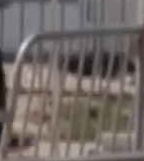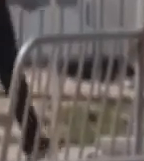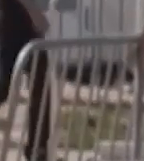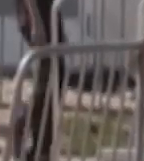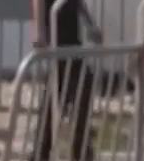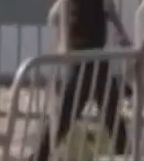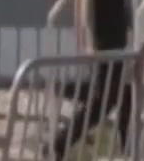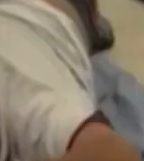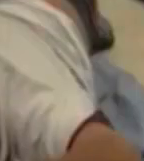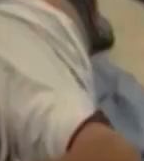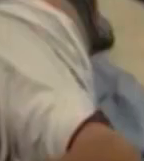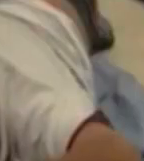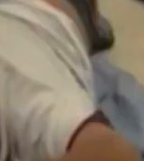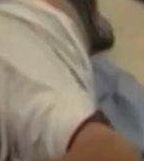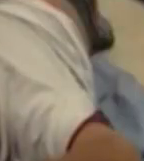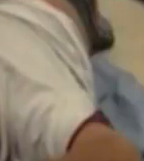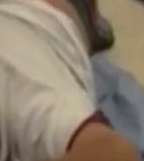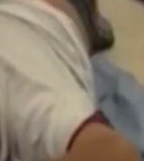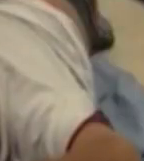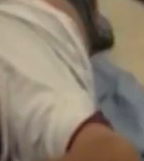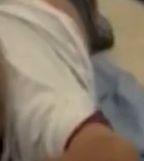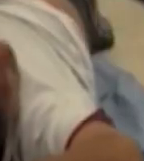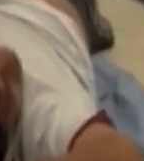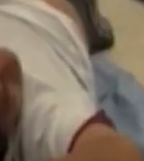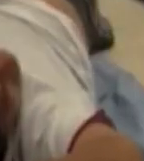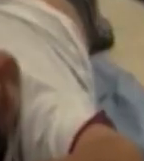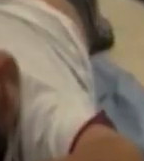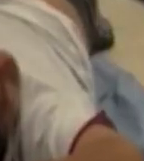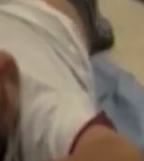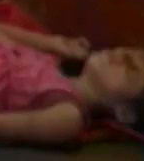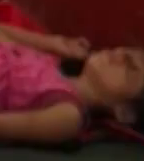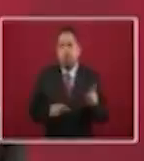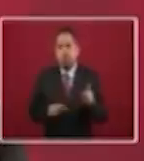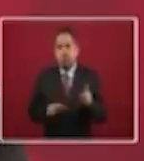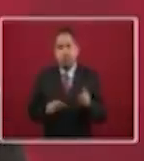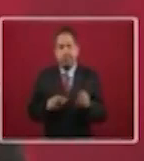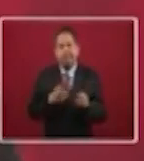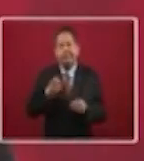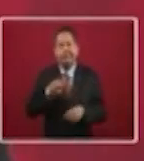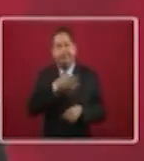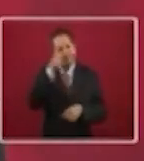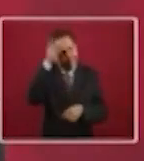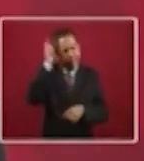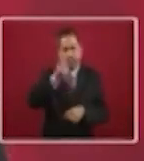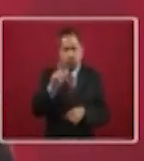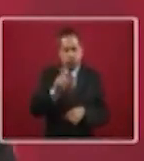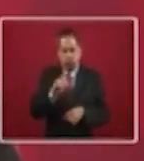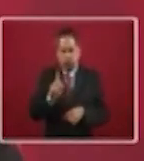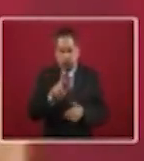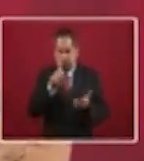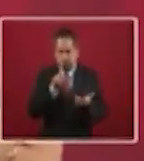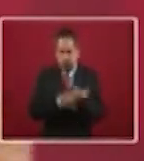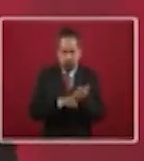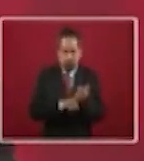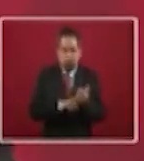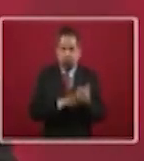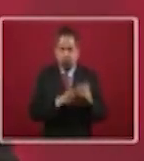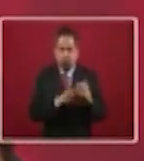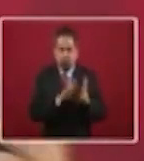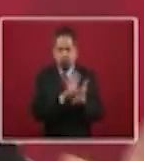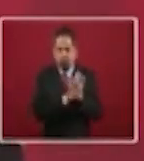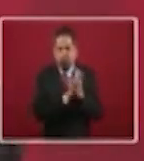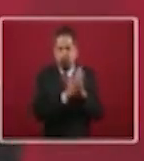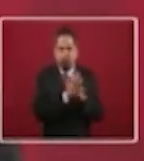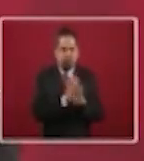y que son 25 mil 451 elementos de la guardia nacional participando de inmediatos van a decir sí pero la oración